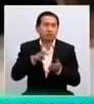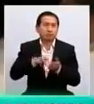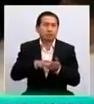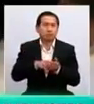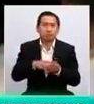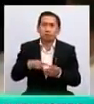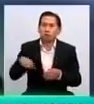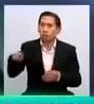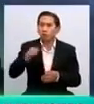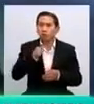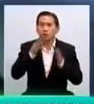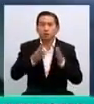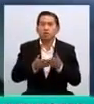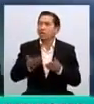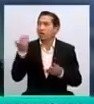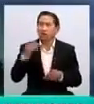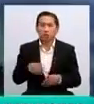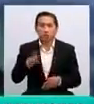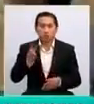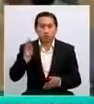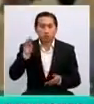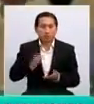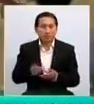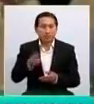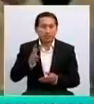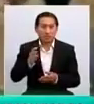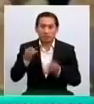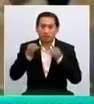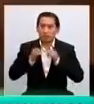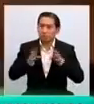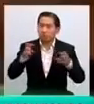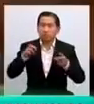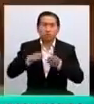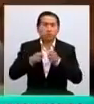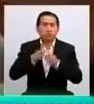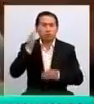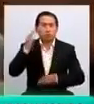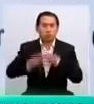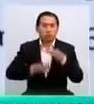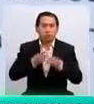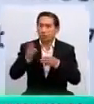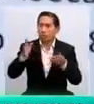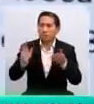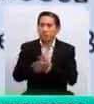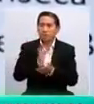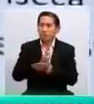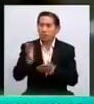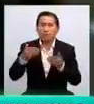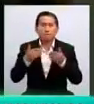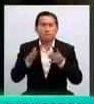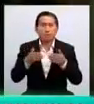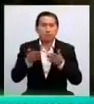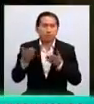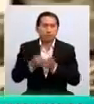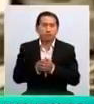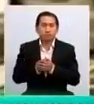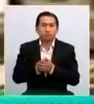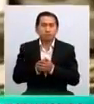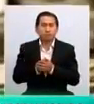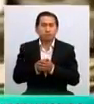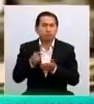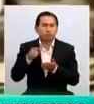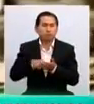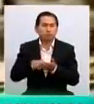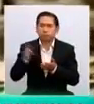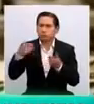revelación de periodistas en el año 2016, quienes destapan el escándalo mundial del caso Papeles de Panamá o Panama Papers, donde